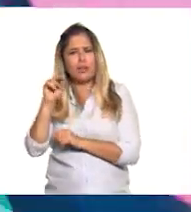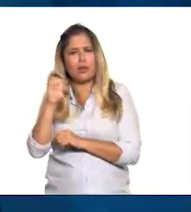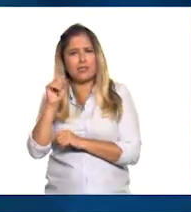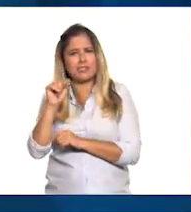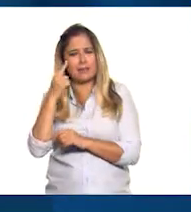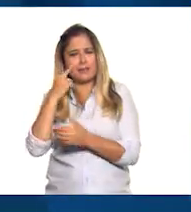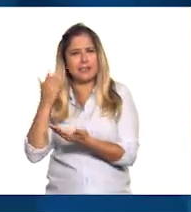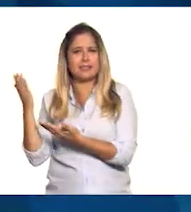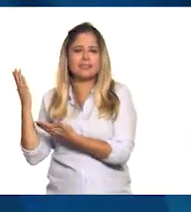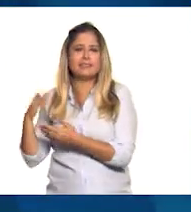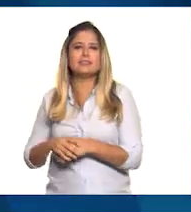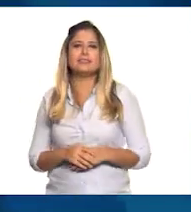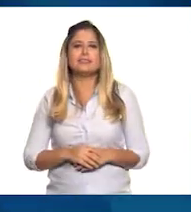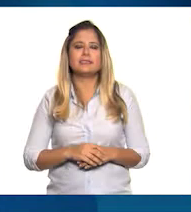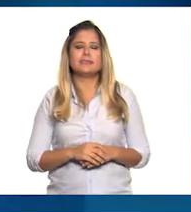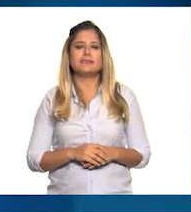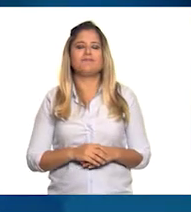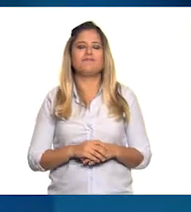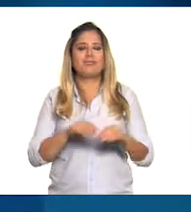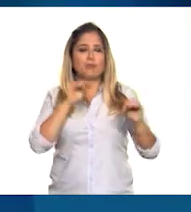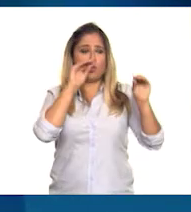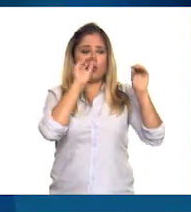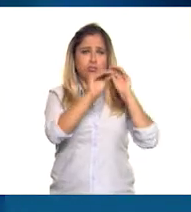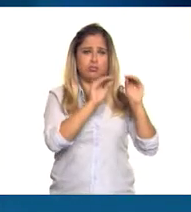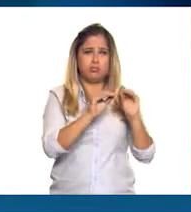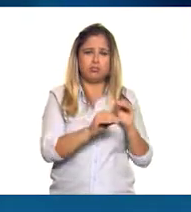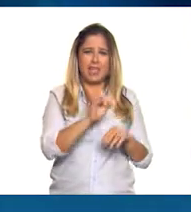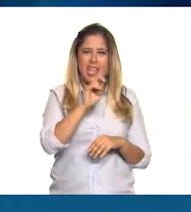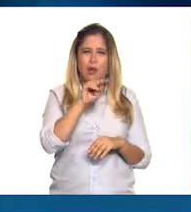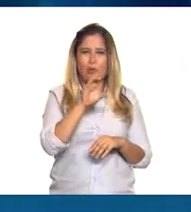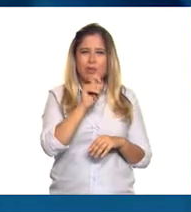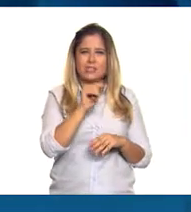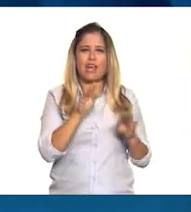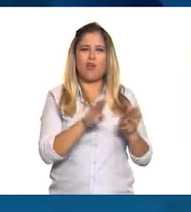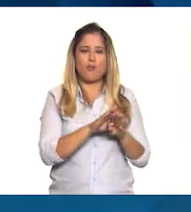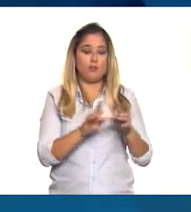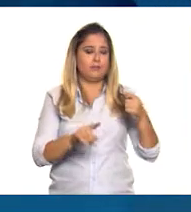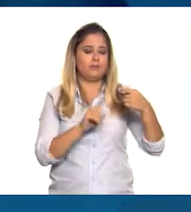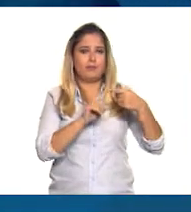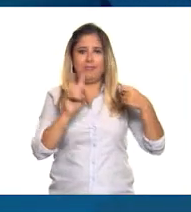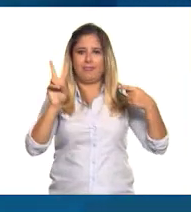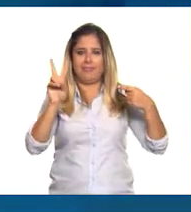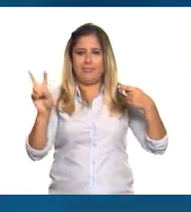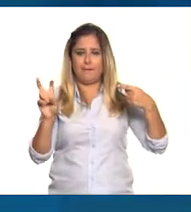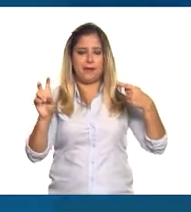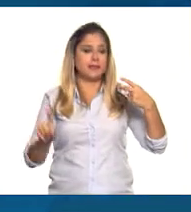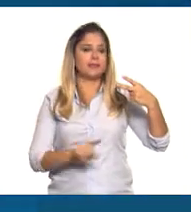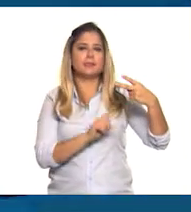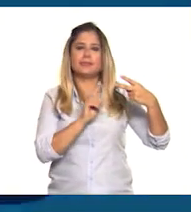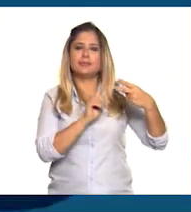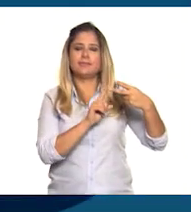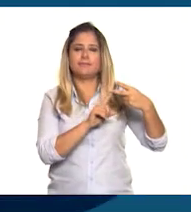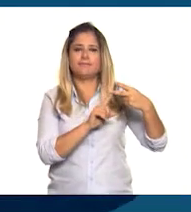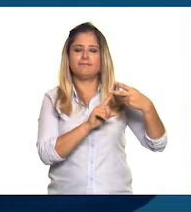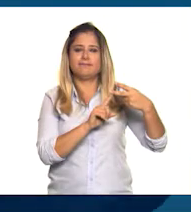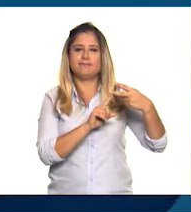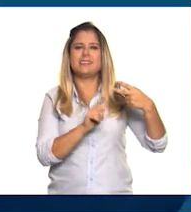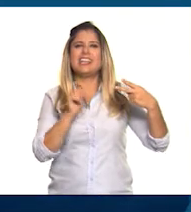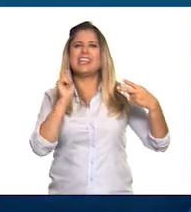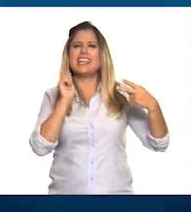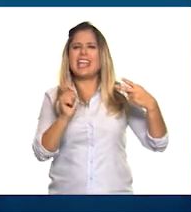¿Sí? Pasos para diseñar la encuesta. Número 1, definir el tema. Número 2, definir a